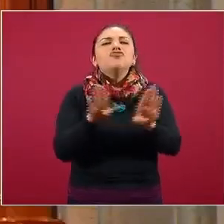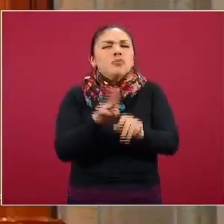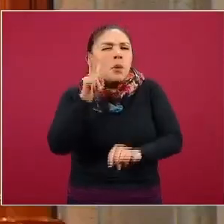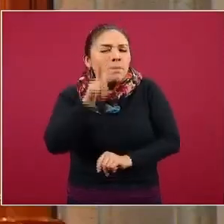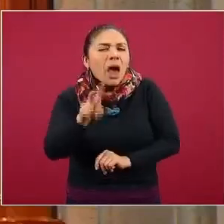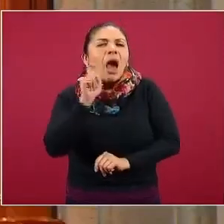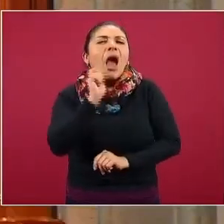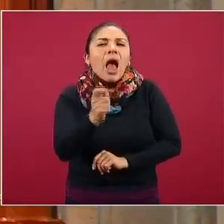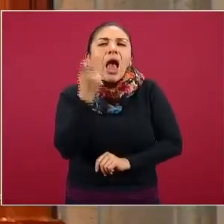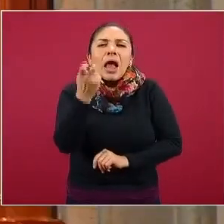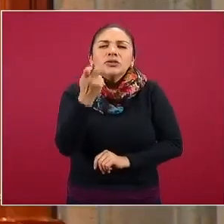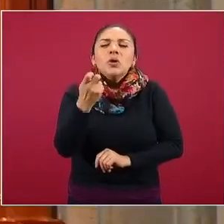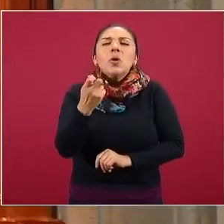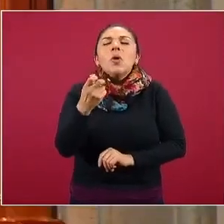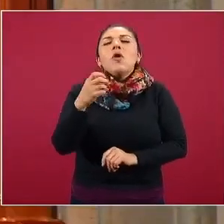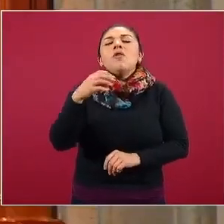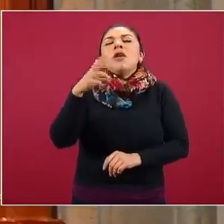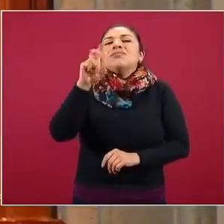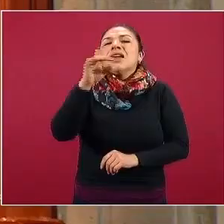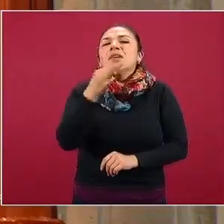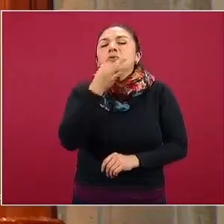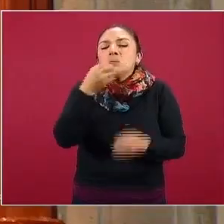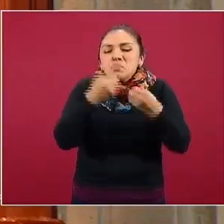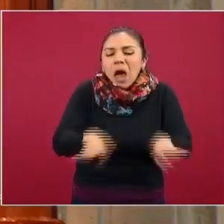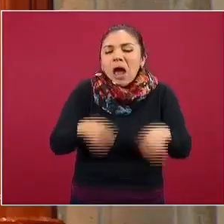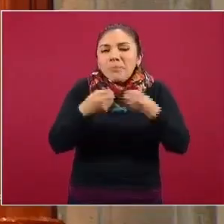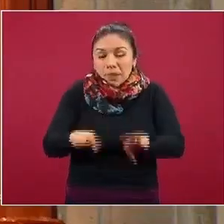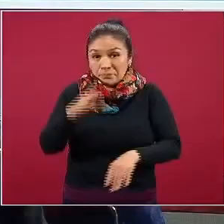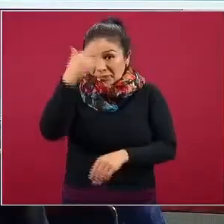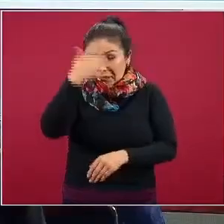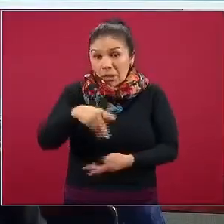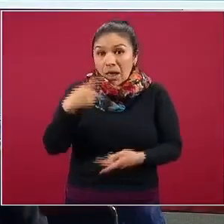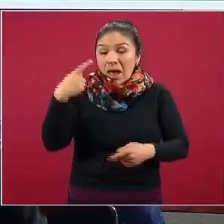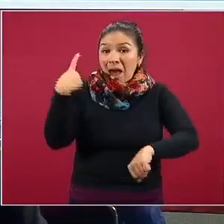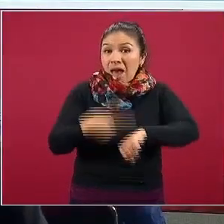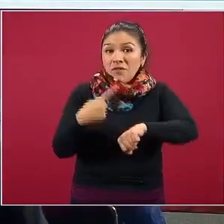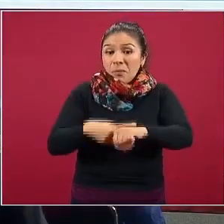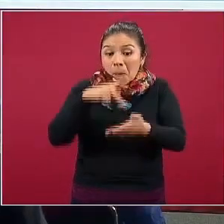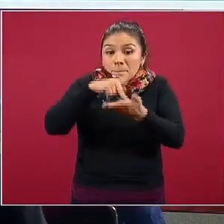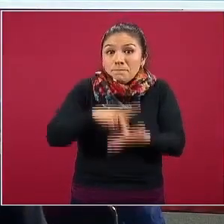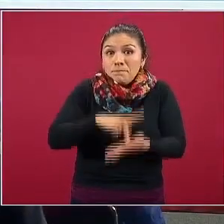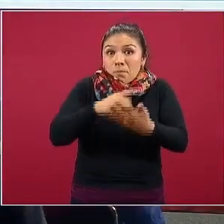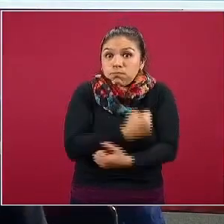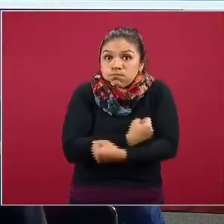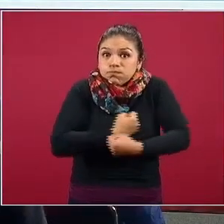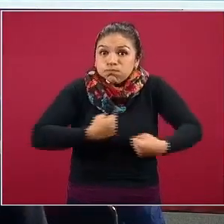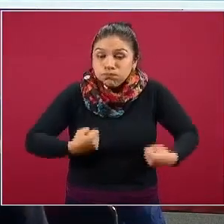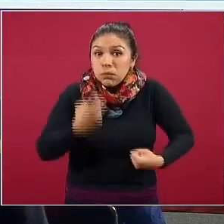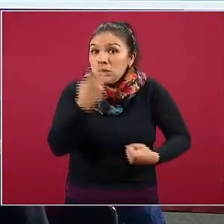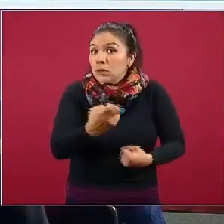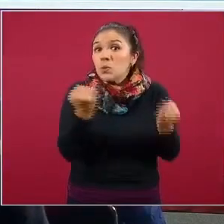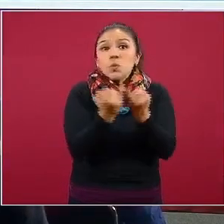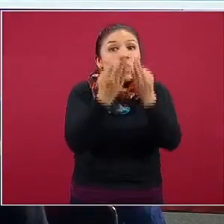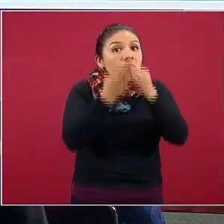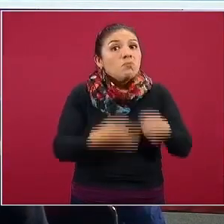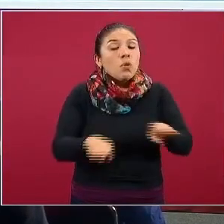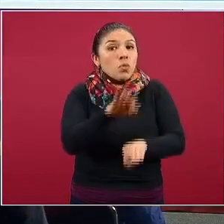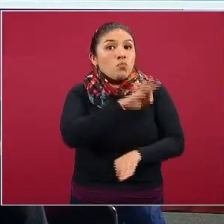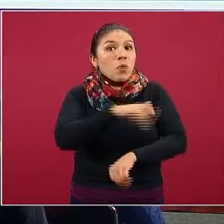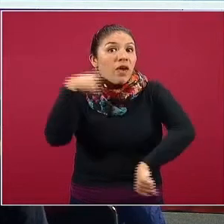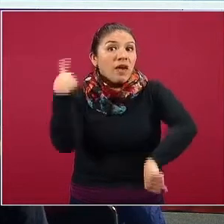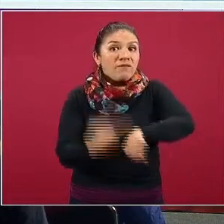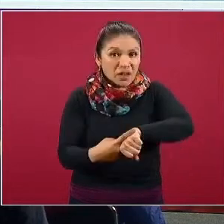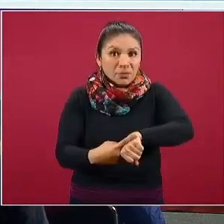en relación a estas microvidas. Sabemos que el sobrepeso es una causa de morbilidad y mortalidad importante, pero